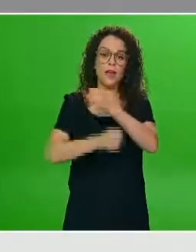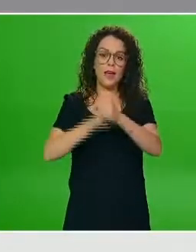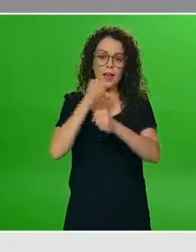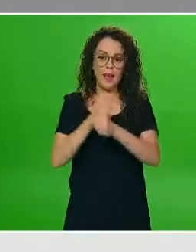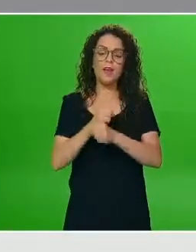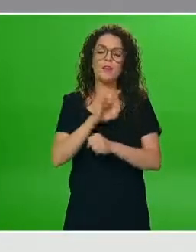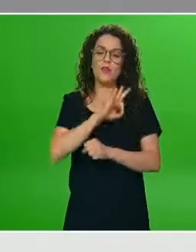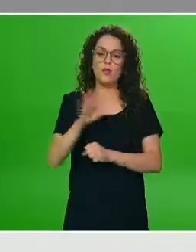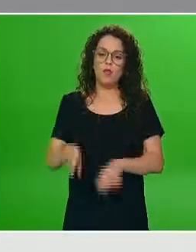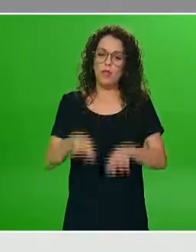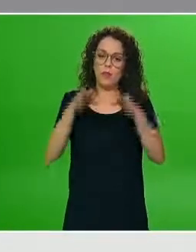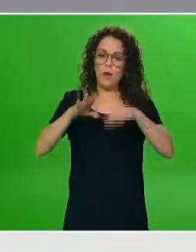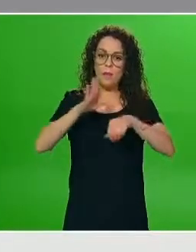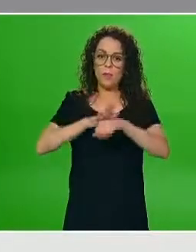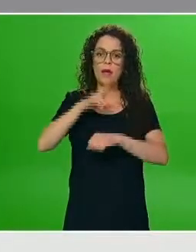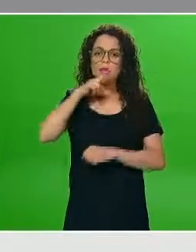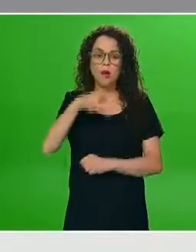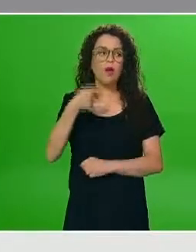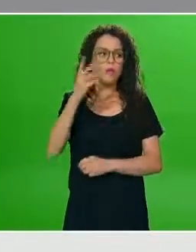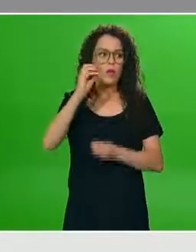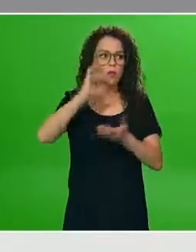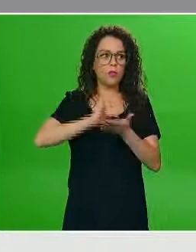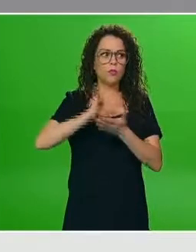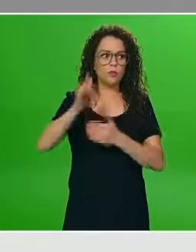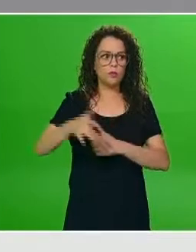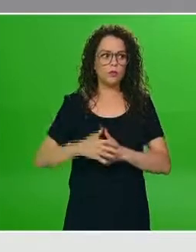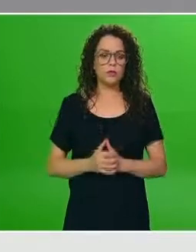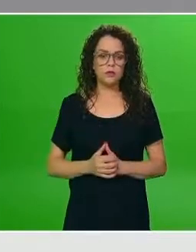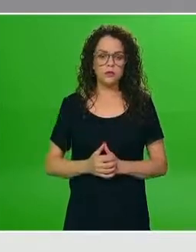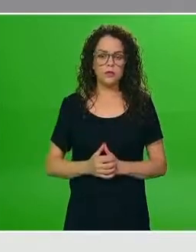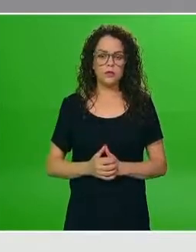lo tomaremos como esquema para programar en la semana.